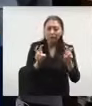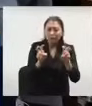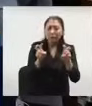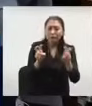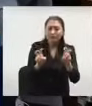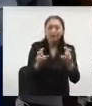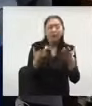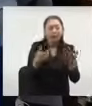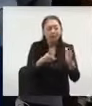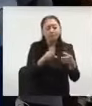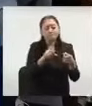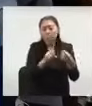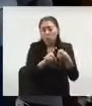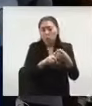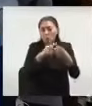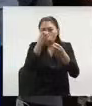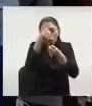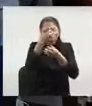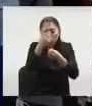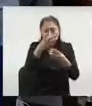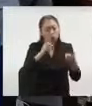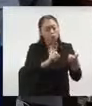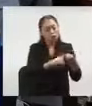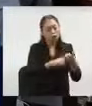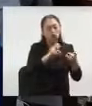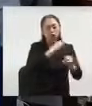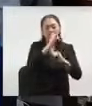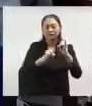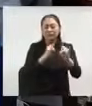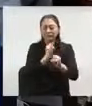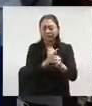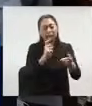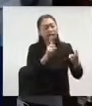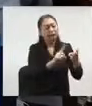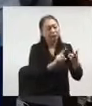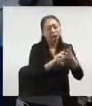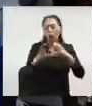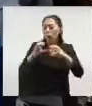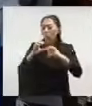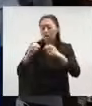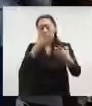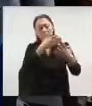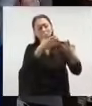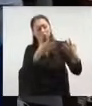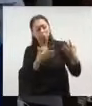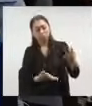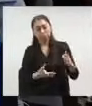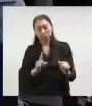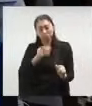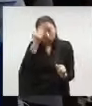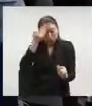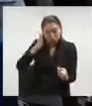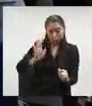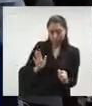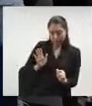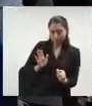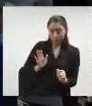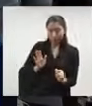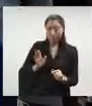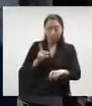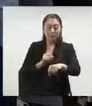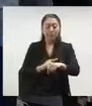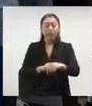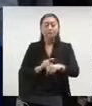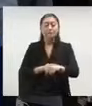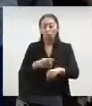temas informáticos, temas de internet, temas de comunicación, etcétera, ¿no? No sé ese tiempo cuál